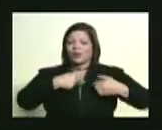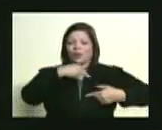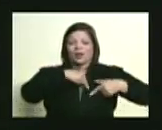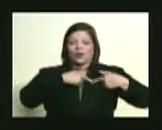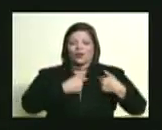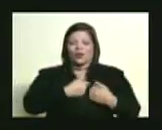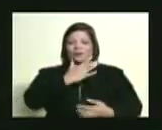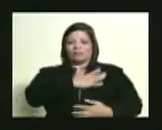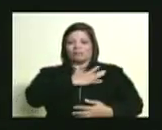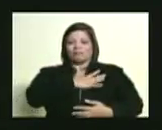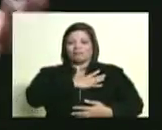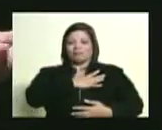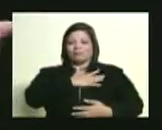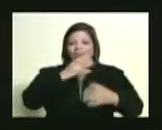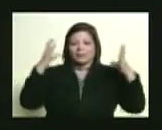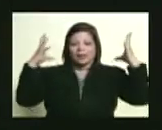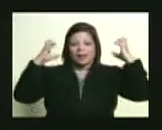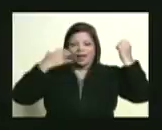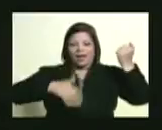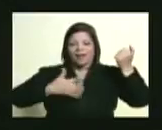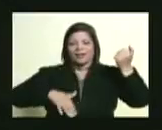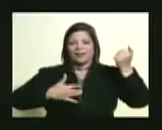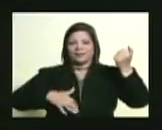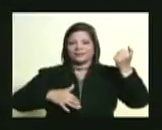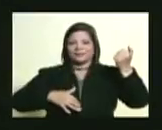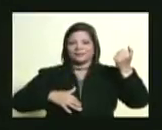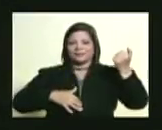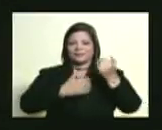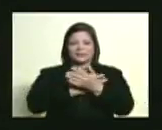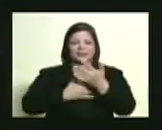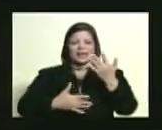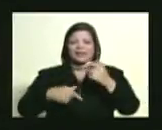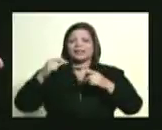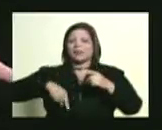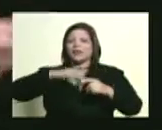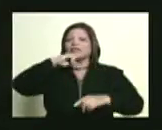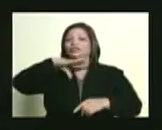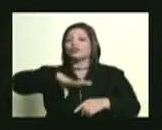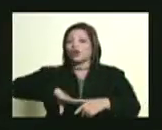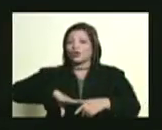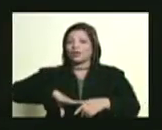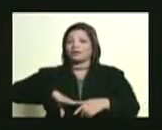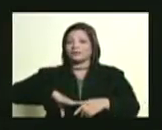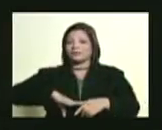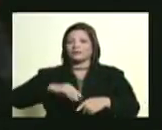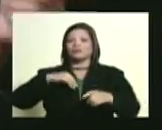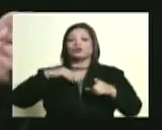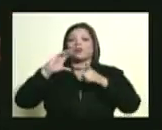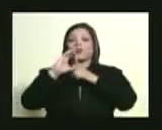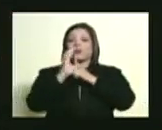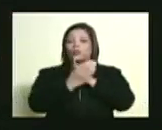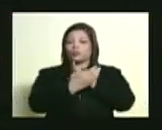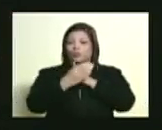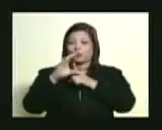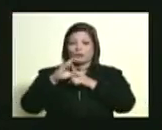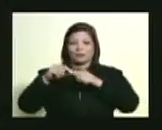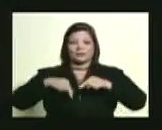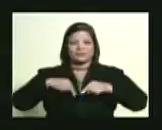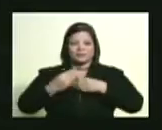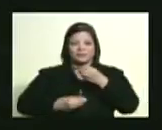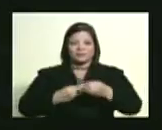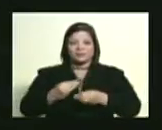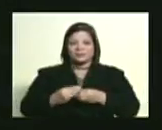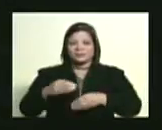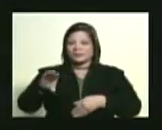es un compromiso, no solamente umbilical, sino con la historia del paradigma cultural que nosotros tenemos que construir con